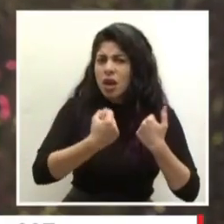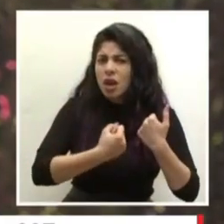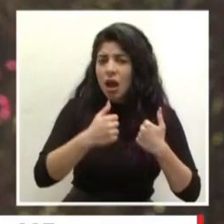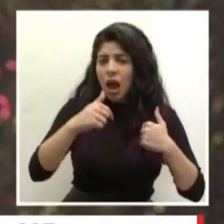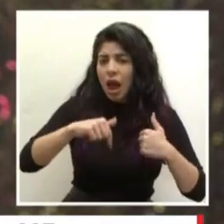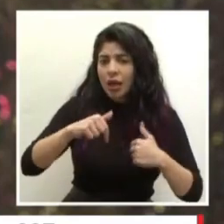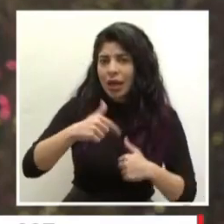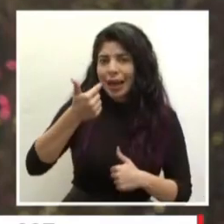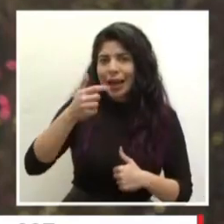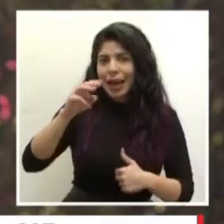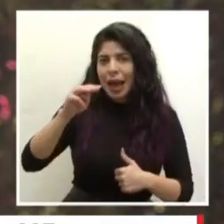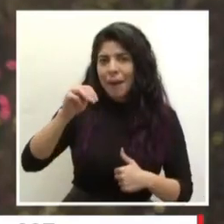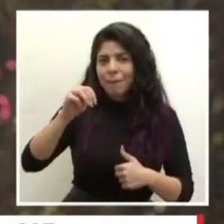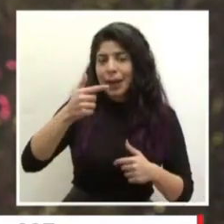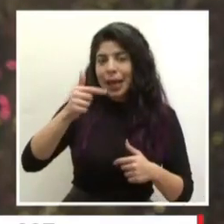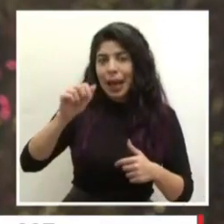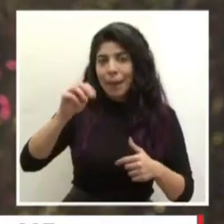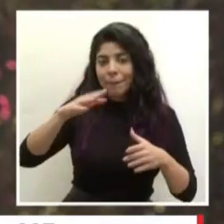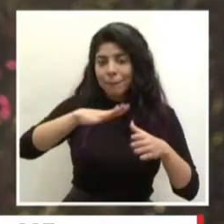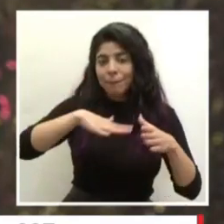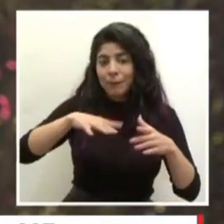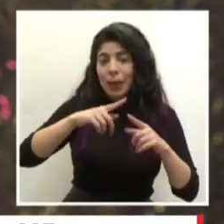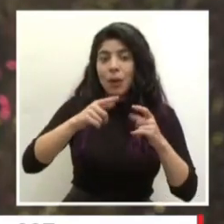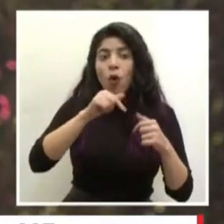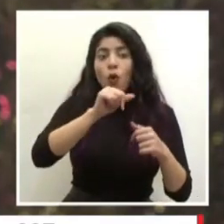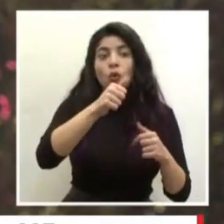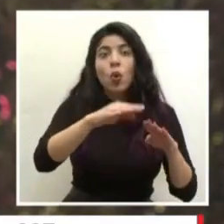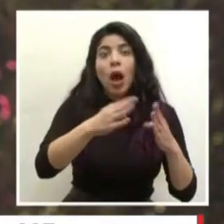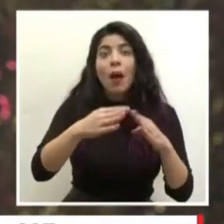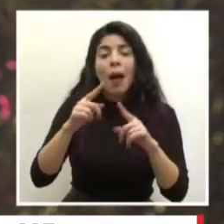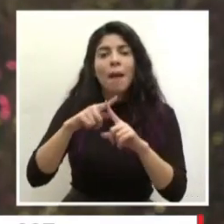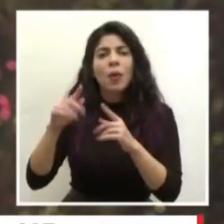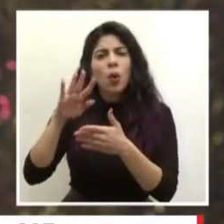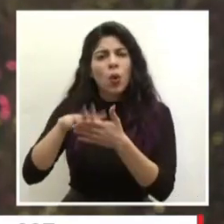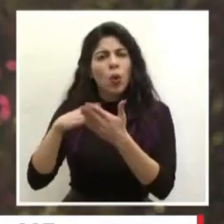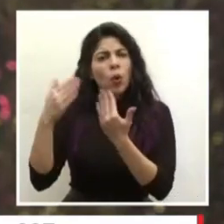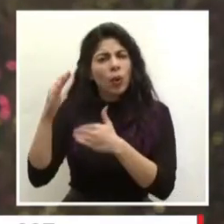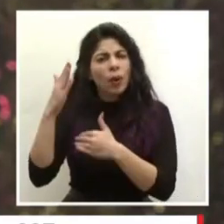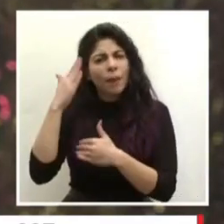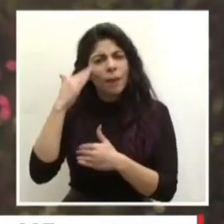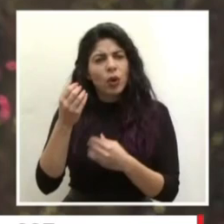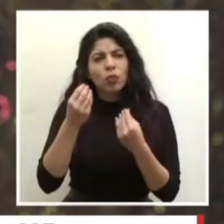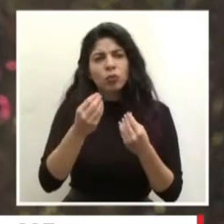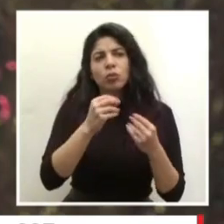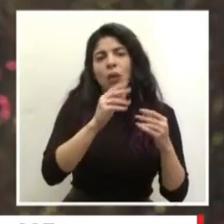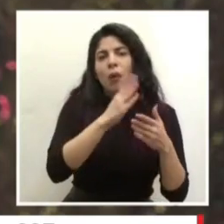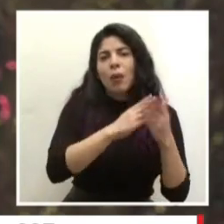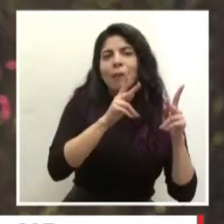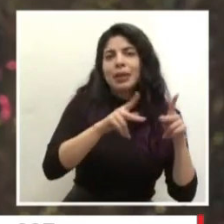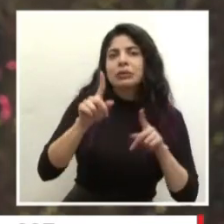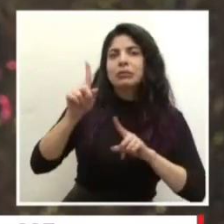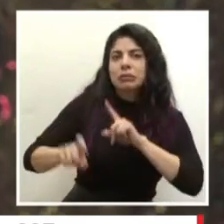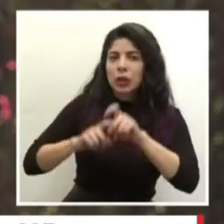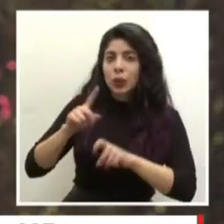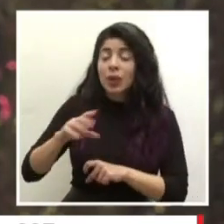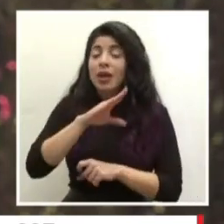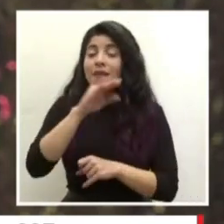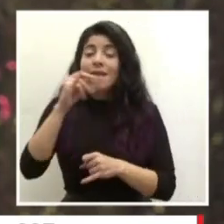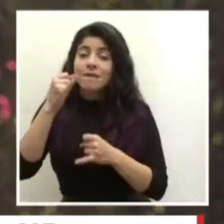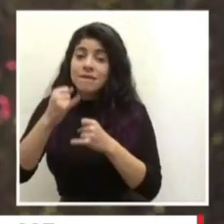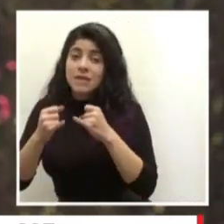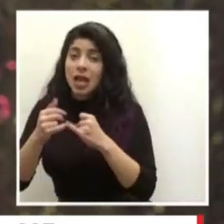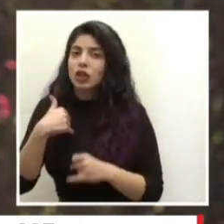el área metropolitana, por ejemplo, cuando ya las medidas se van abriendo poco a poco. Es una pregunta constante de algún sector que la cuestiona. Y finalmente,